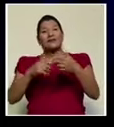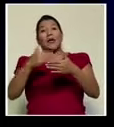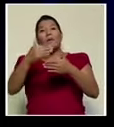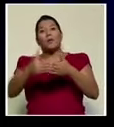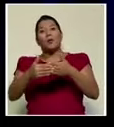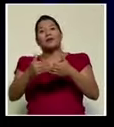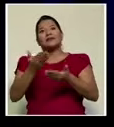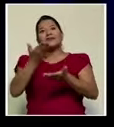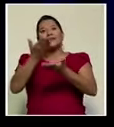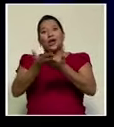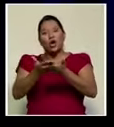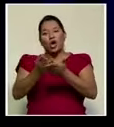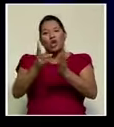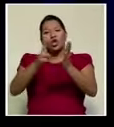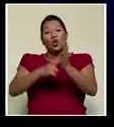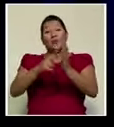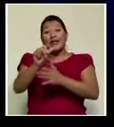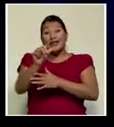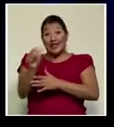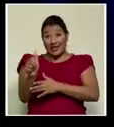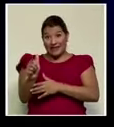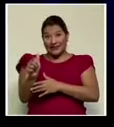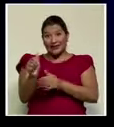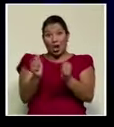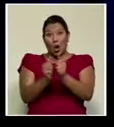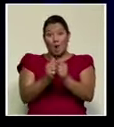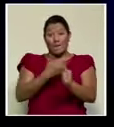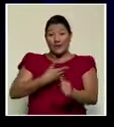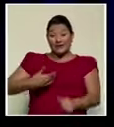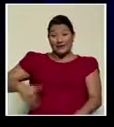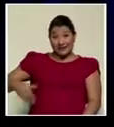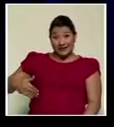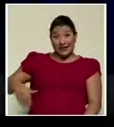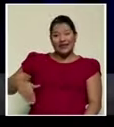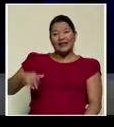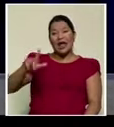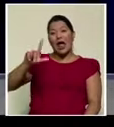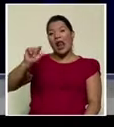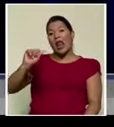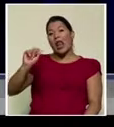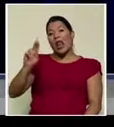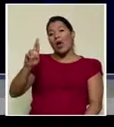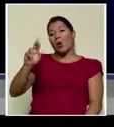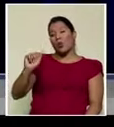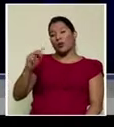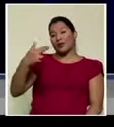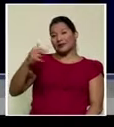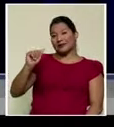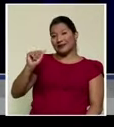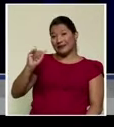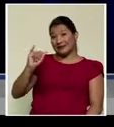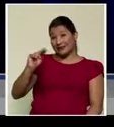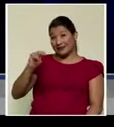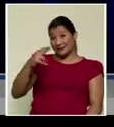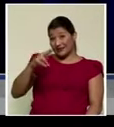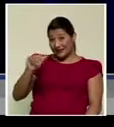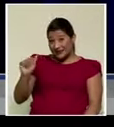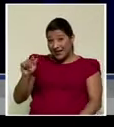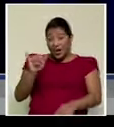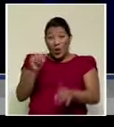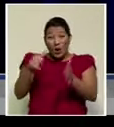mujer al poder. Efectivamente estuvo como magistrado antes, en 2006, cuando la votación era muy ajustada. Efectivamente